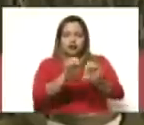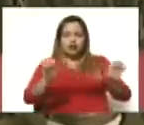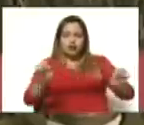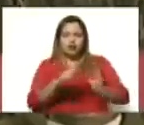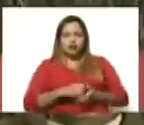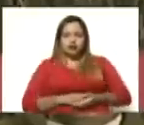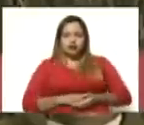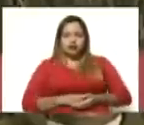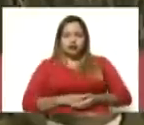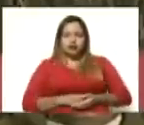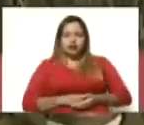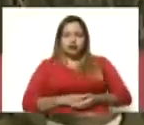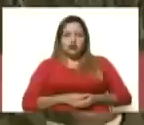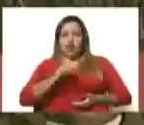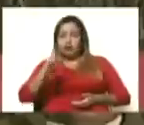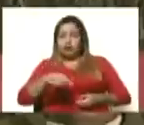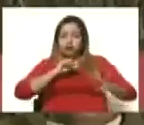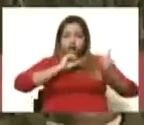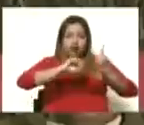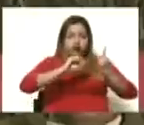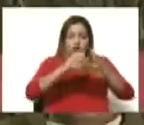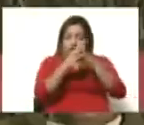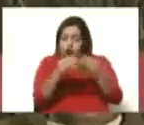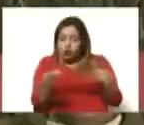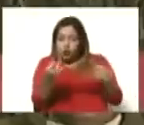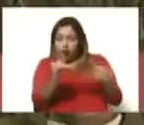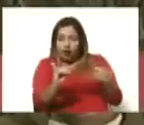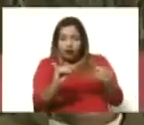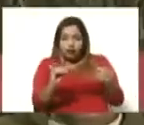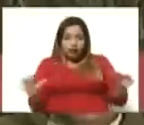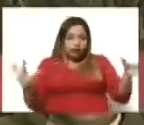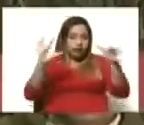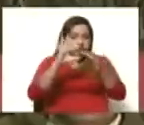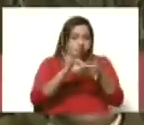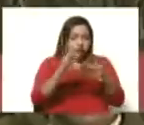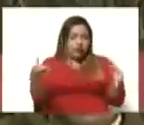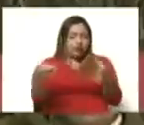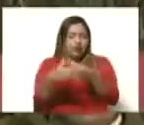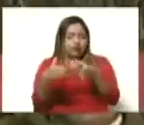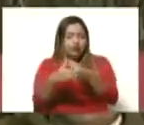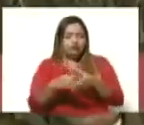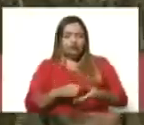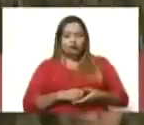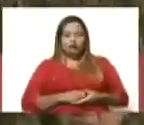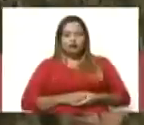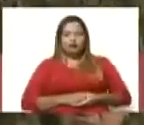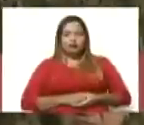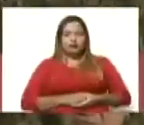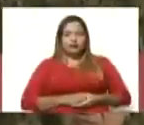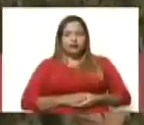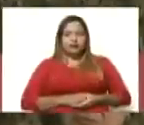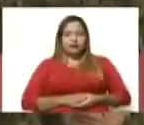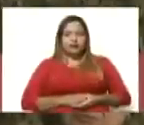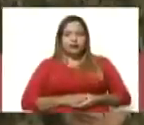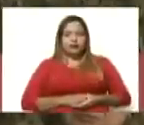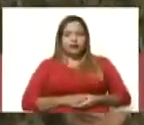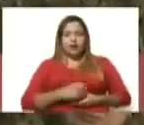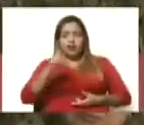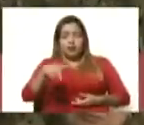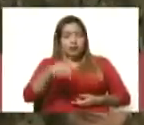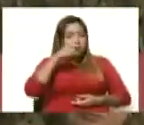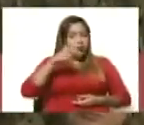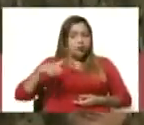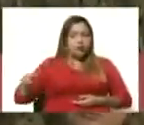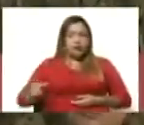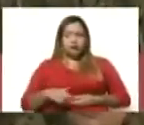Somos Venezuela, todos están de la mano como un equipo multidisciplinario y por supuesto con el pueblo, con